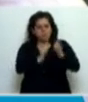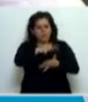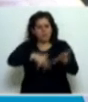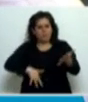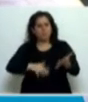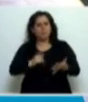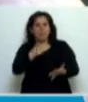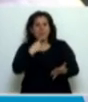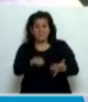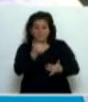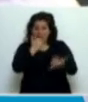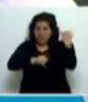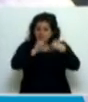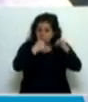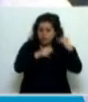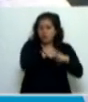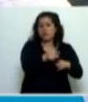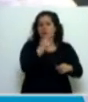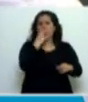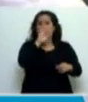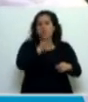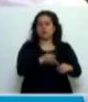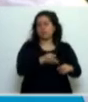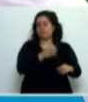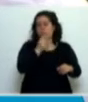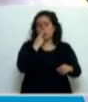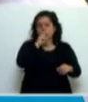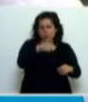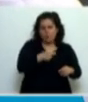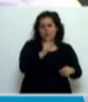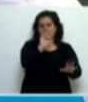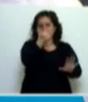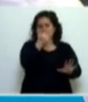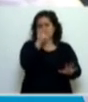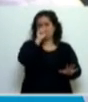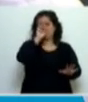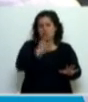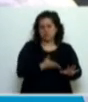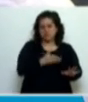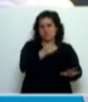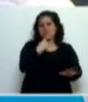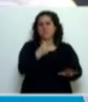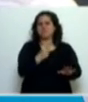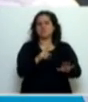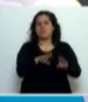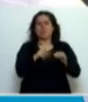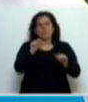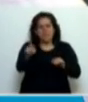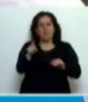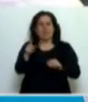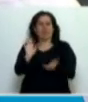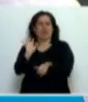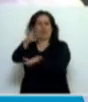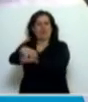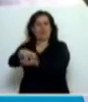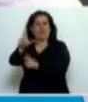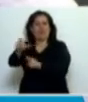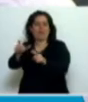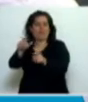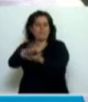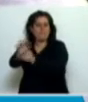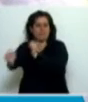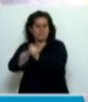que estas acciones, que son el 11,6%, pertenecen, por ejemplo, a 46 empresas. Por ejemplo,